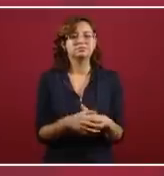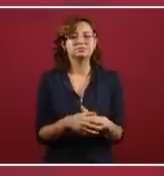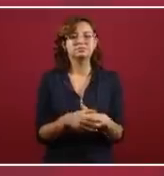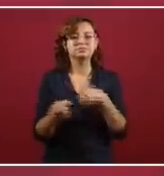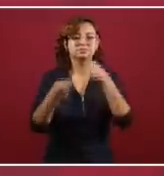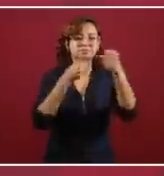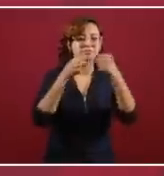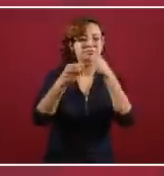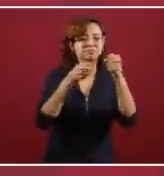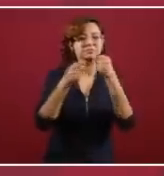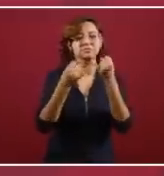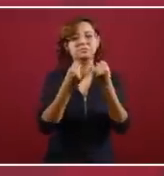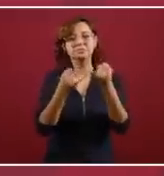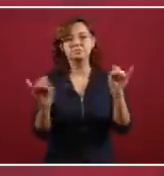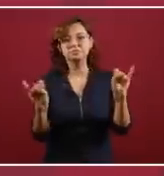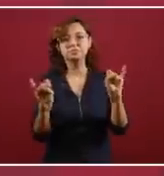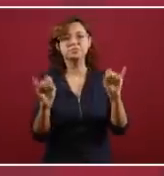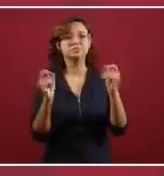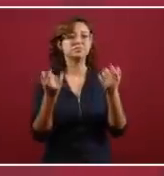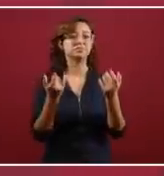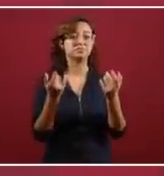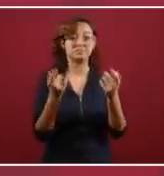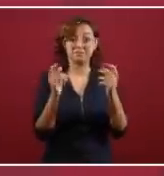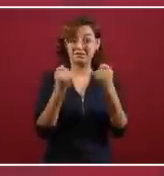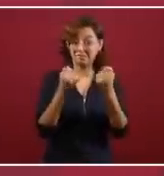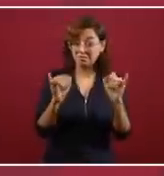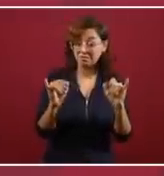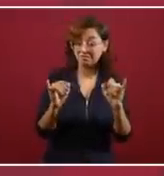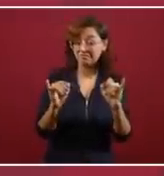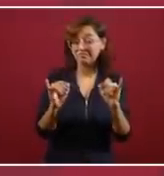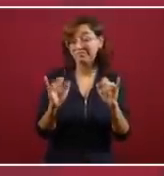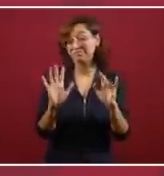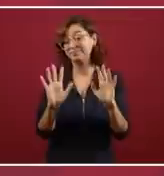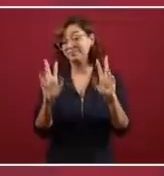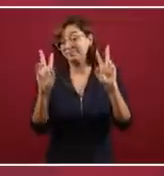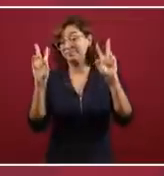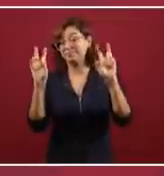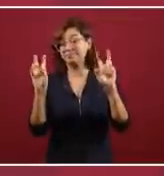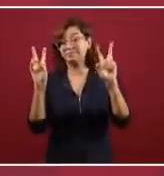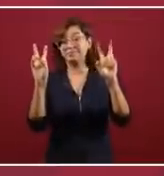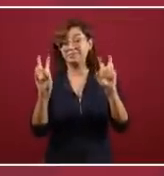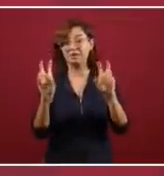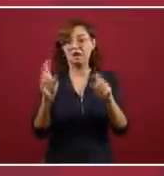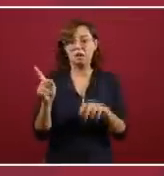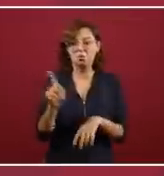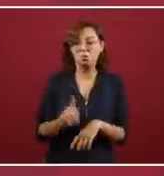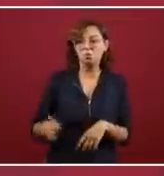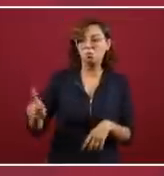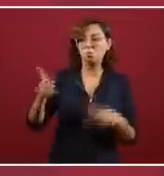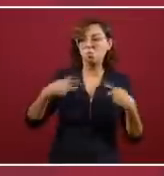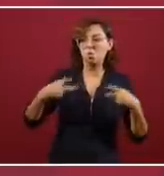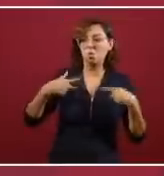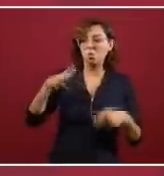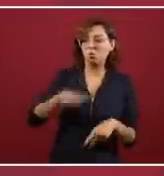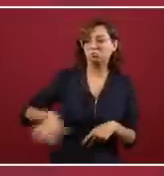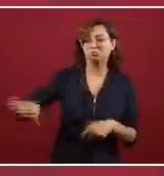periodistas independientes, entre comillas, independientes del pueblo.